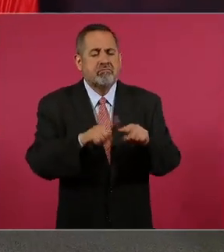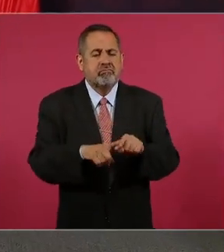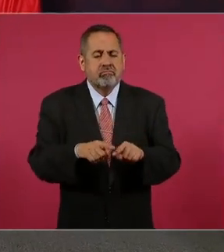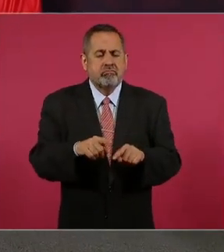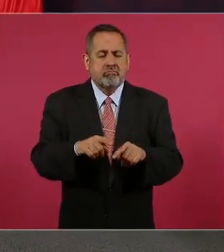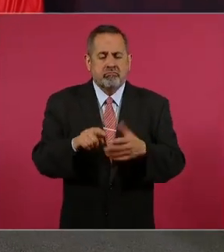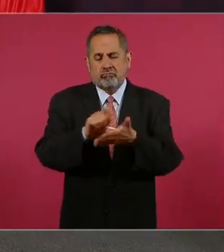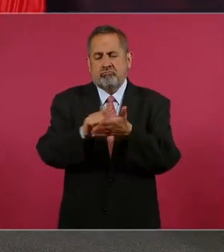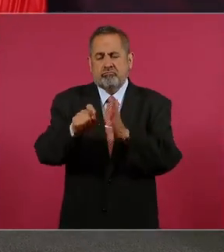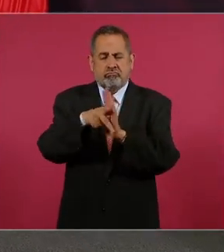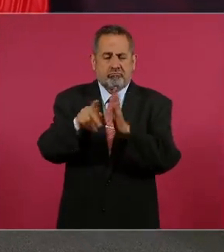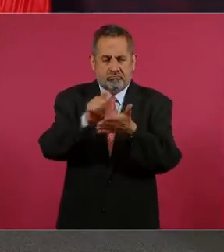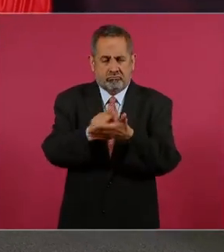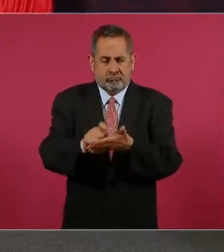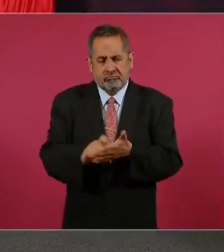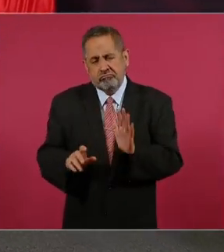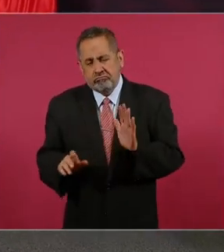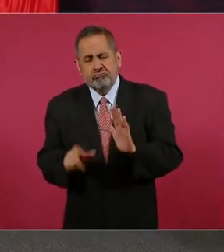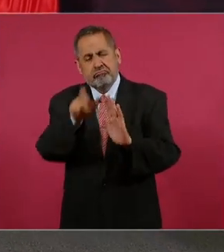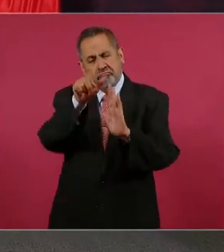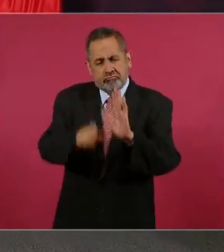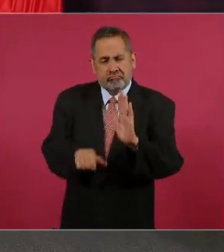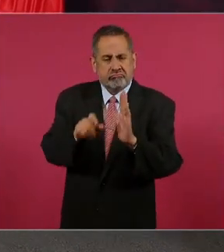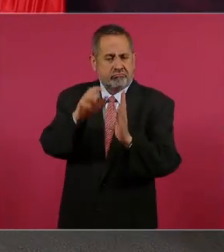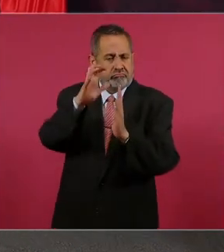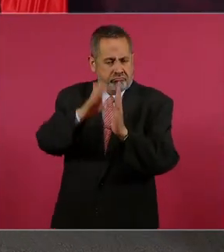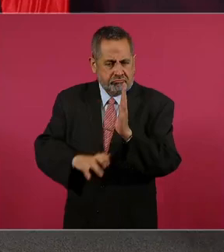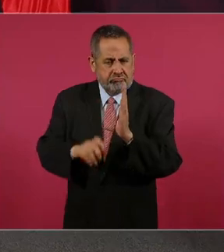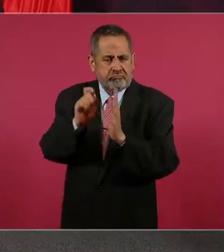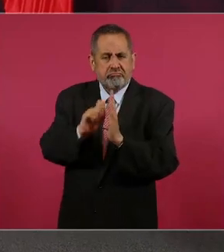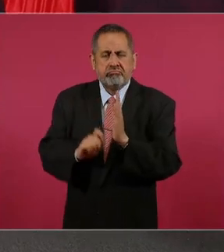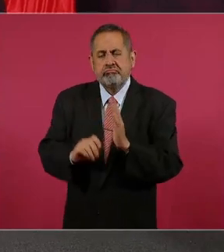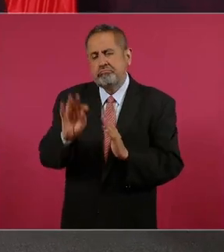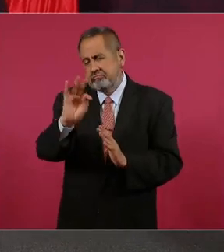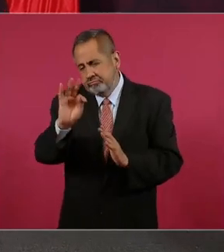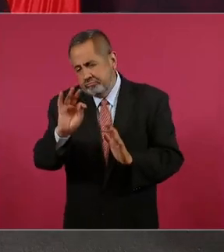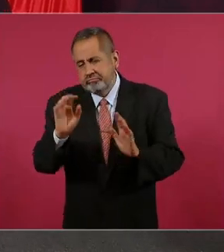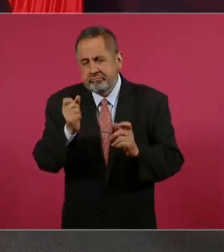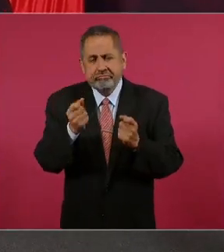articulista, porque a lo mejor periodista sí hay.